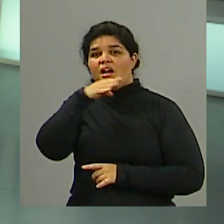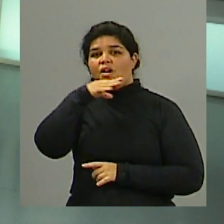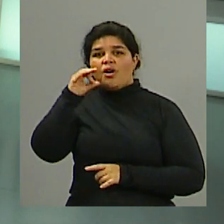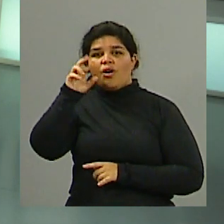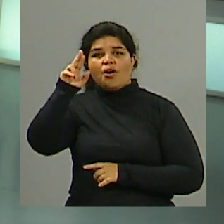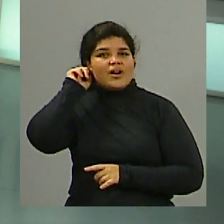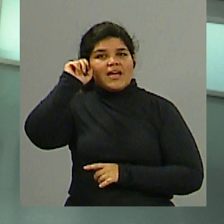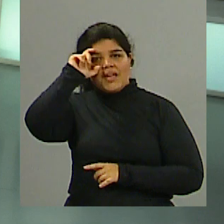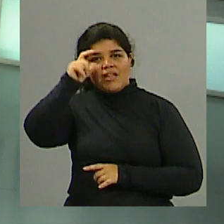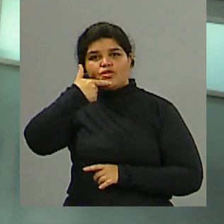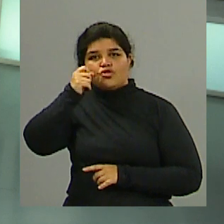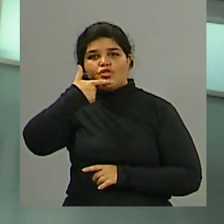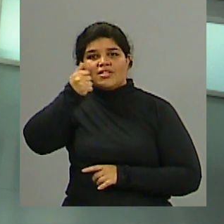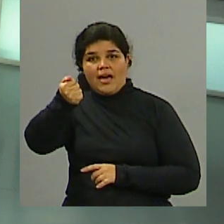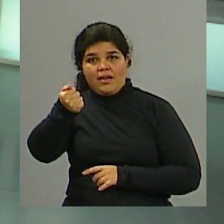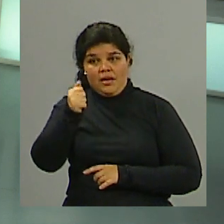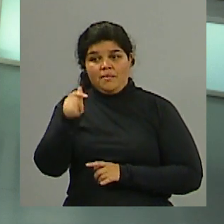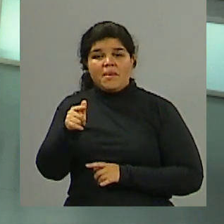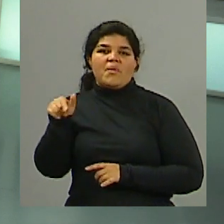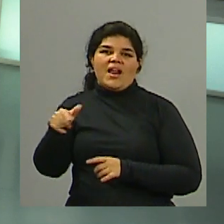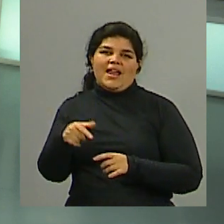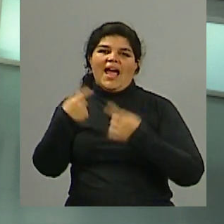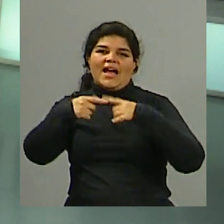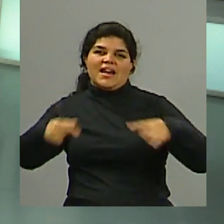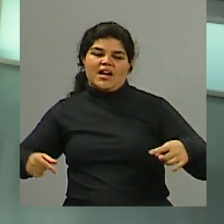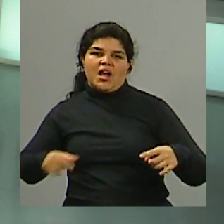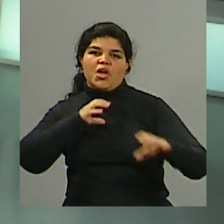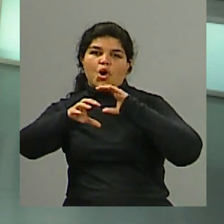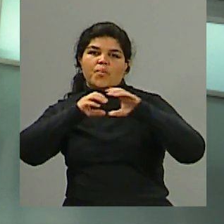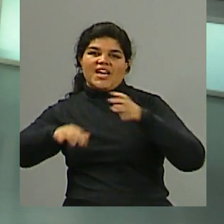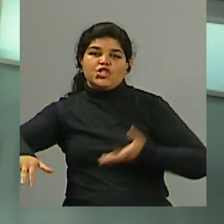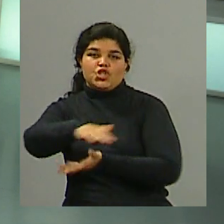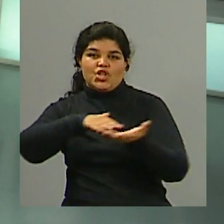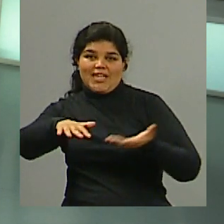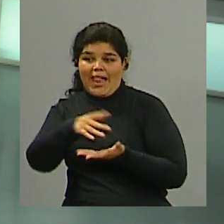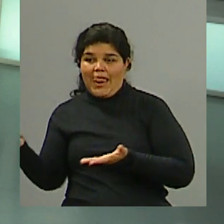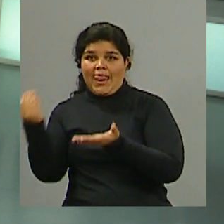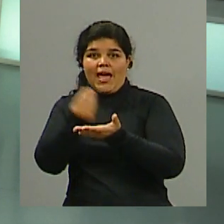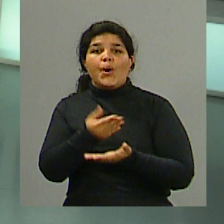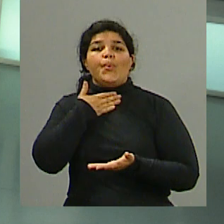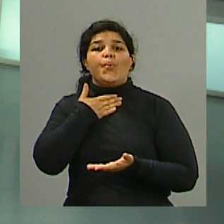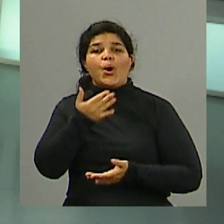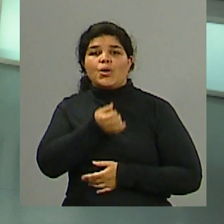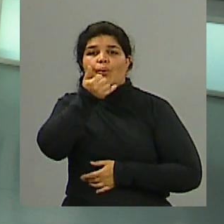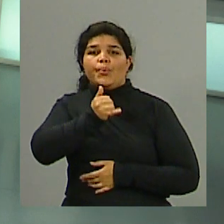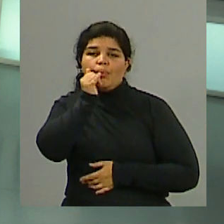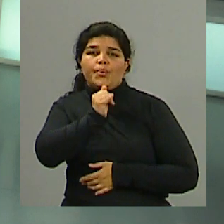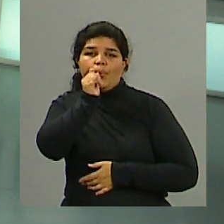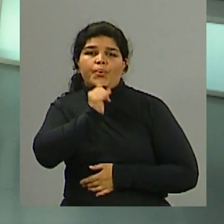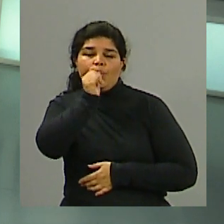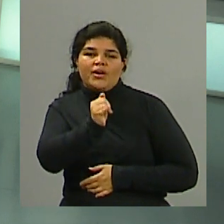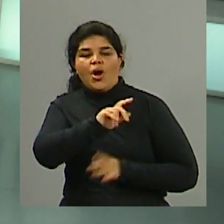de la carrera de comunicación social, y me acuerdo el personaje como la Lechiguana, que hacía también otra